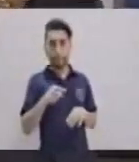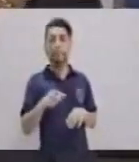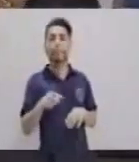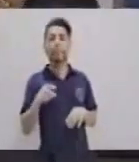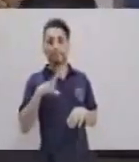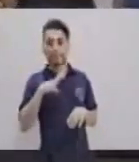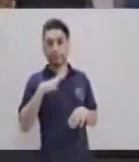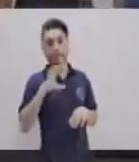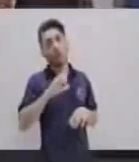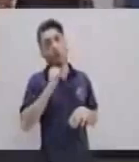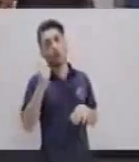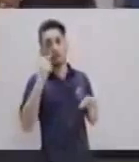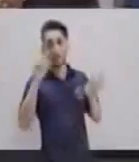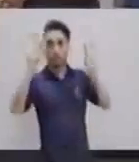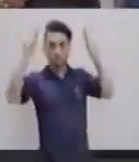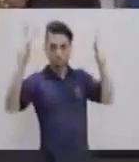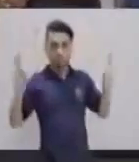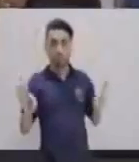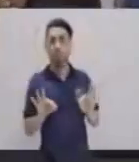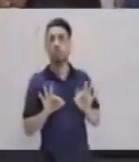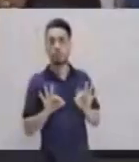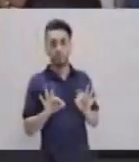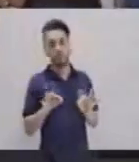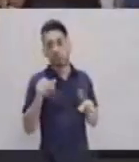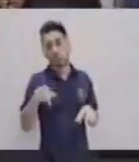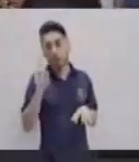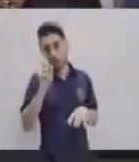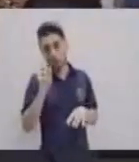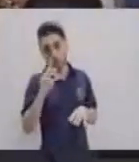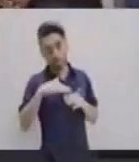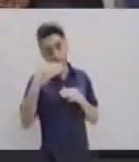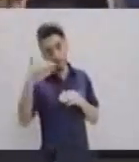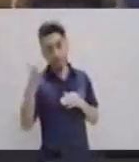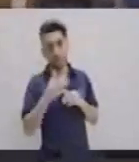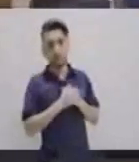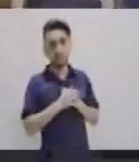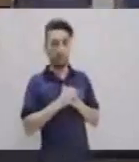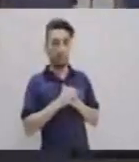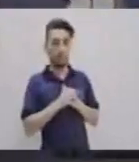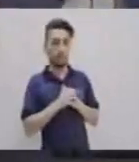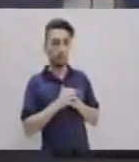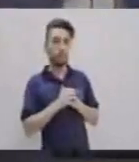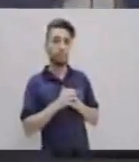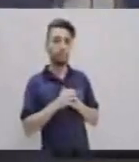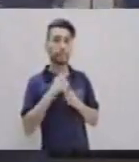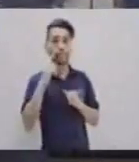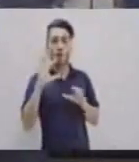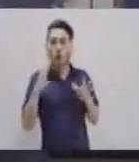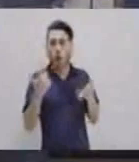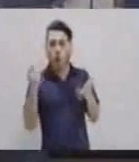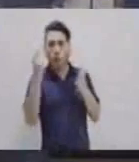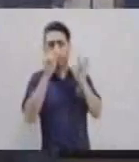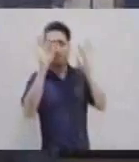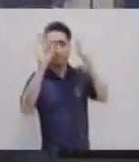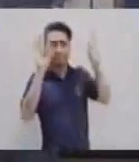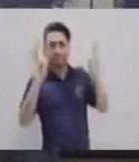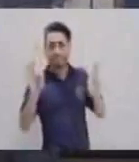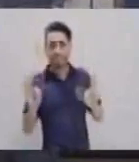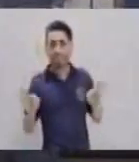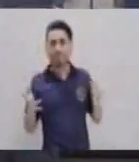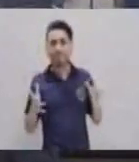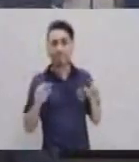¿verdad? Hay otro tipo de asíntotas, pero en este caso no las vamos a observar. Profe, ¿y de qué manera se grafica esto? Porque no va a ser